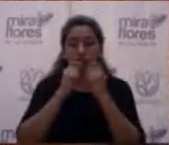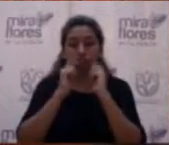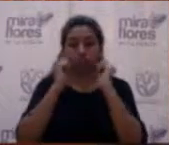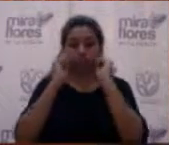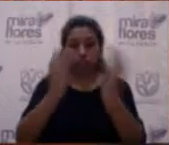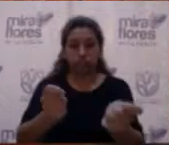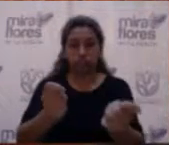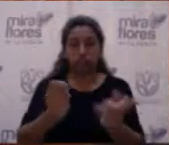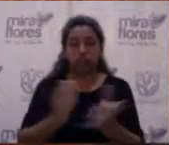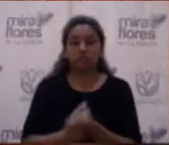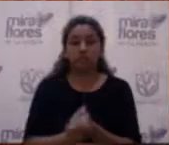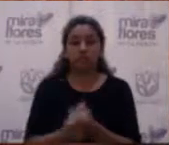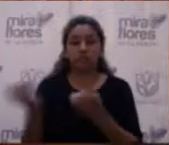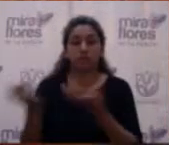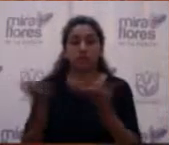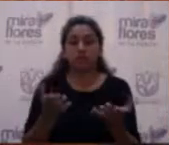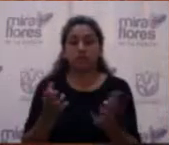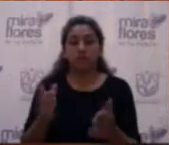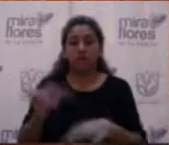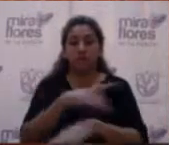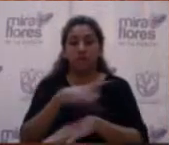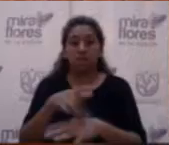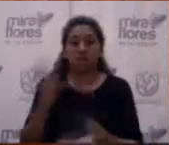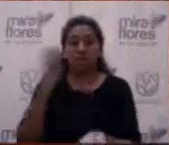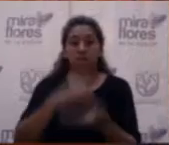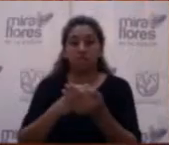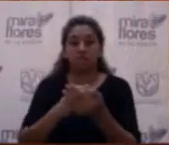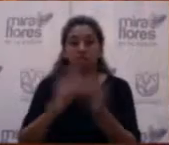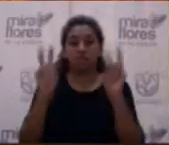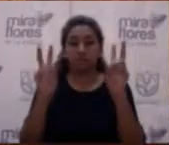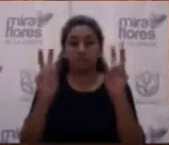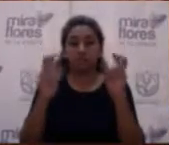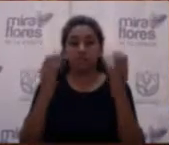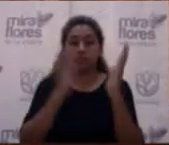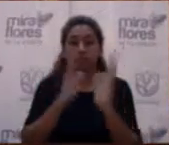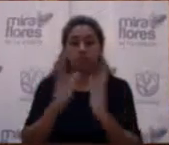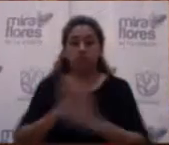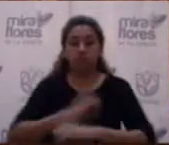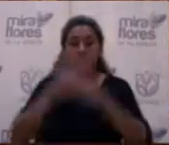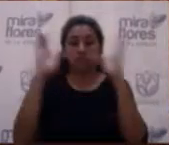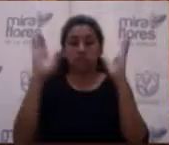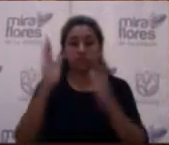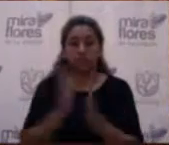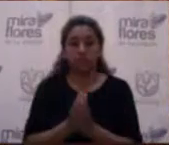cordialmente invitados. Muy bien, si no tenemos más temas, vamos a lo que es orden del día. Orden del día, por favor.